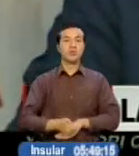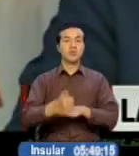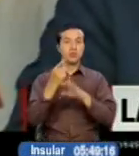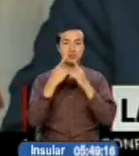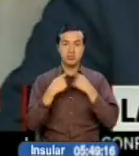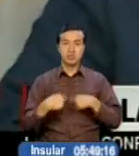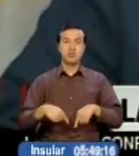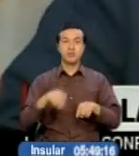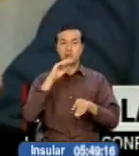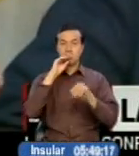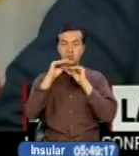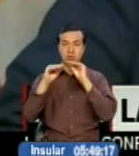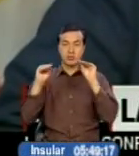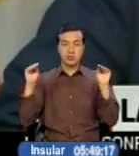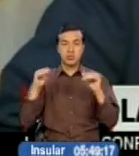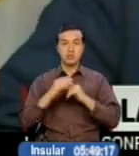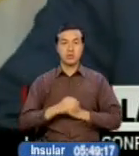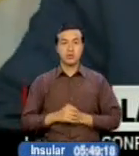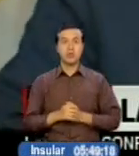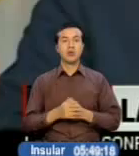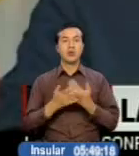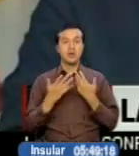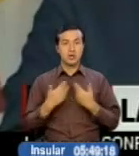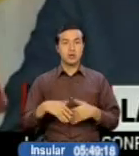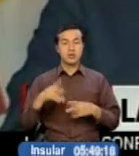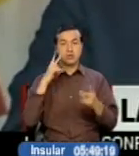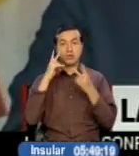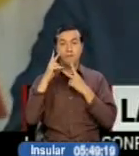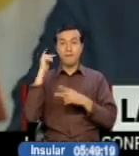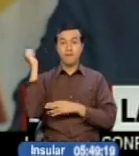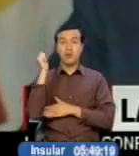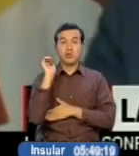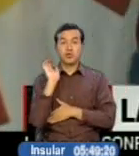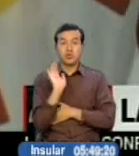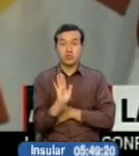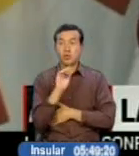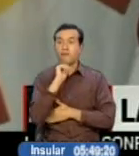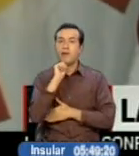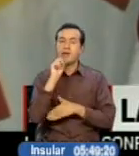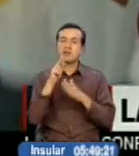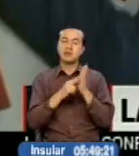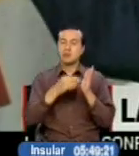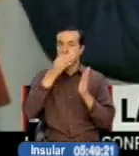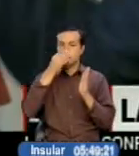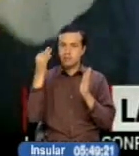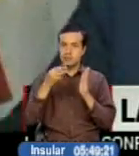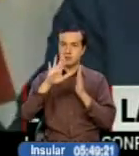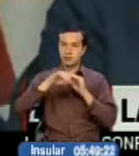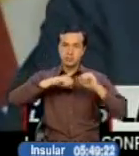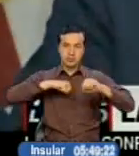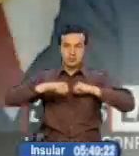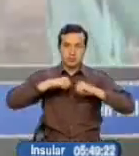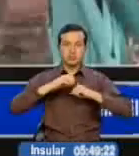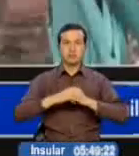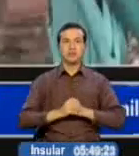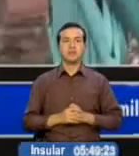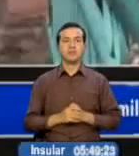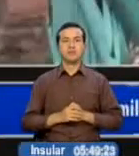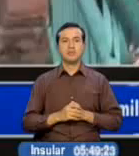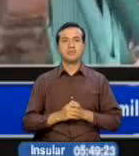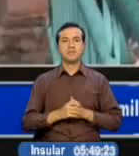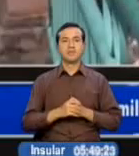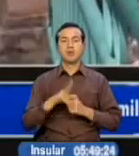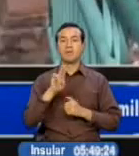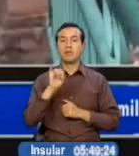emitieron una notificación de violación después de determinar que la fundación no estaba registrada correctamente para sus operaciones. En